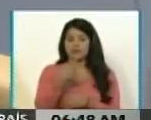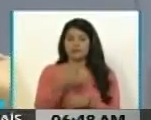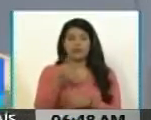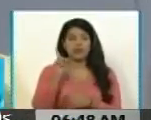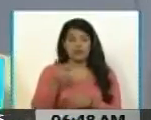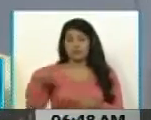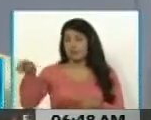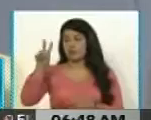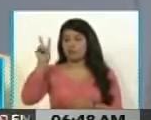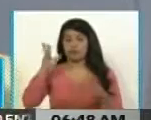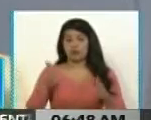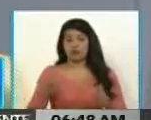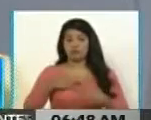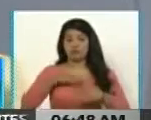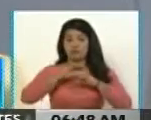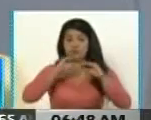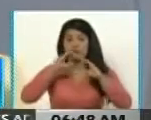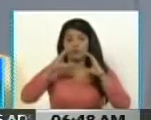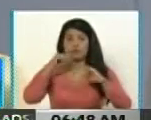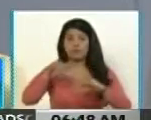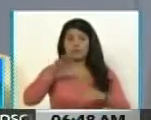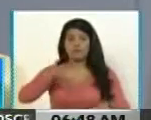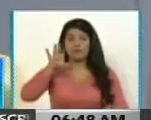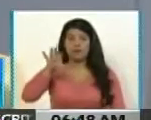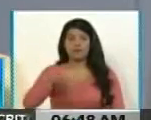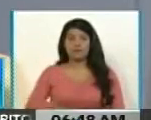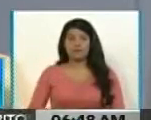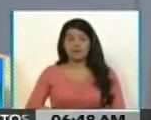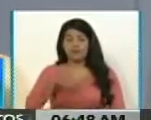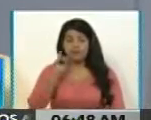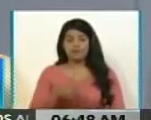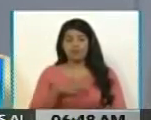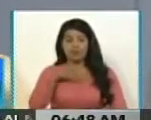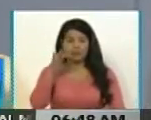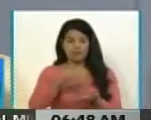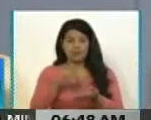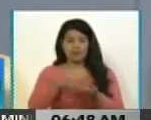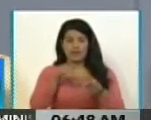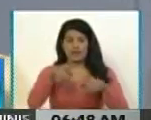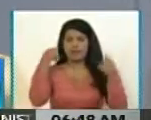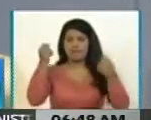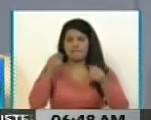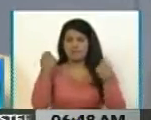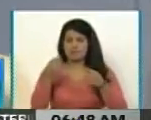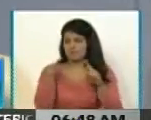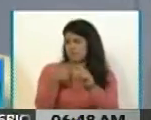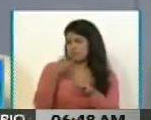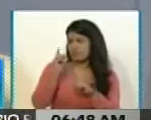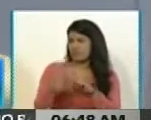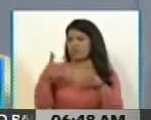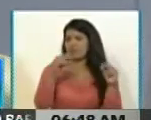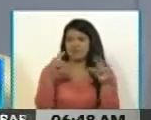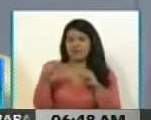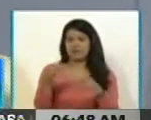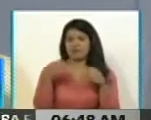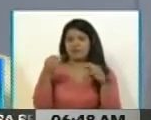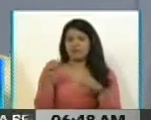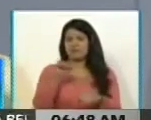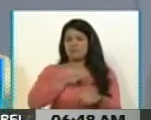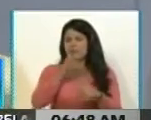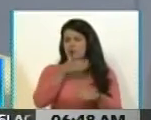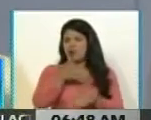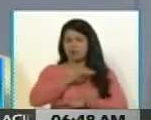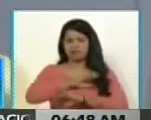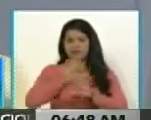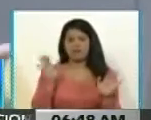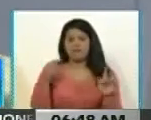hacer todos los comunicadores de la patria, a incorporarnos a esta campaña y a debatir sin miedo. Y